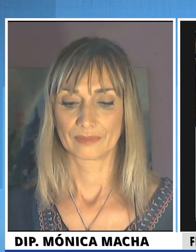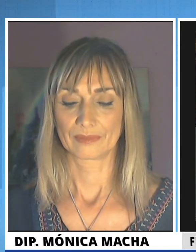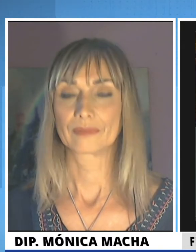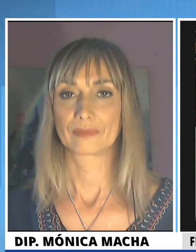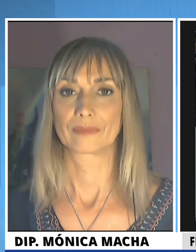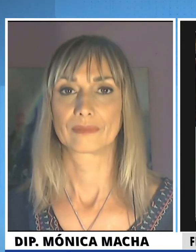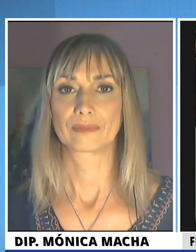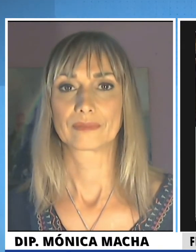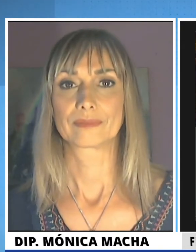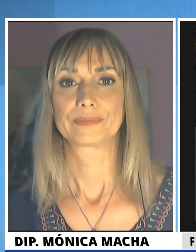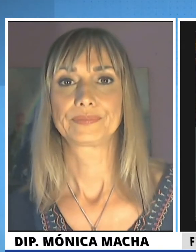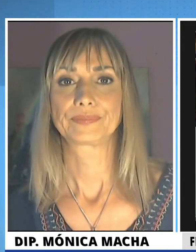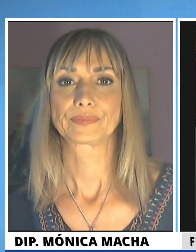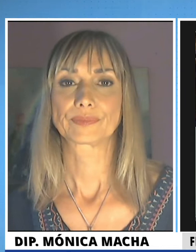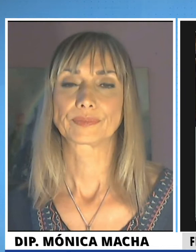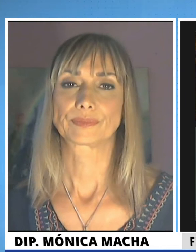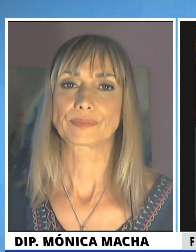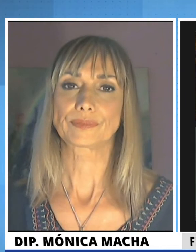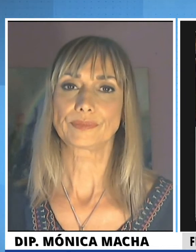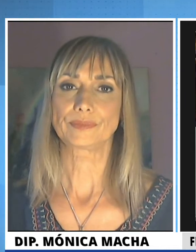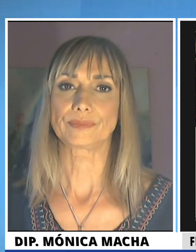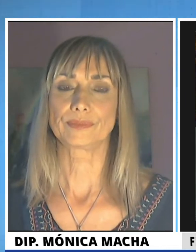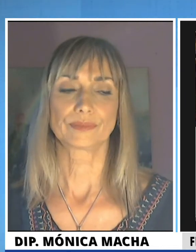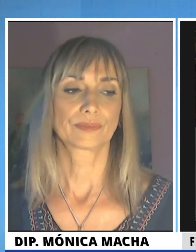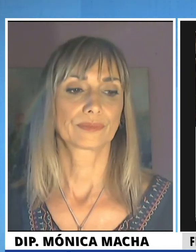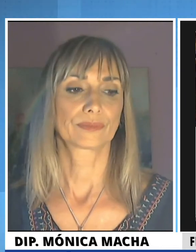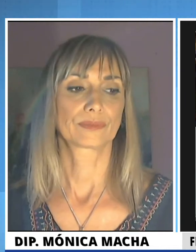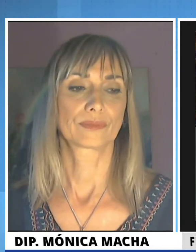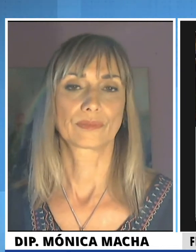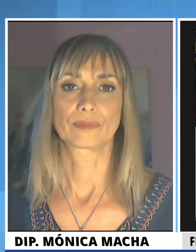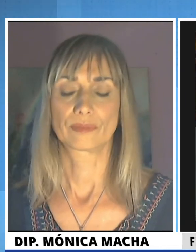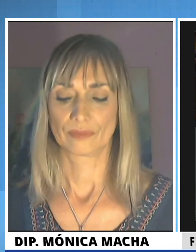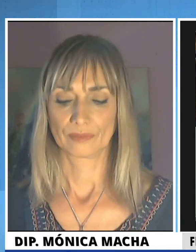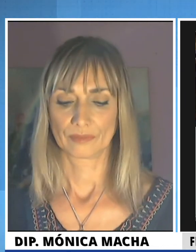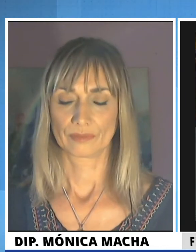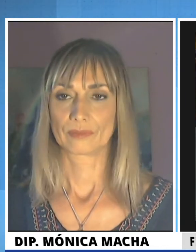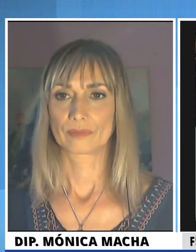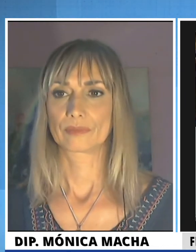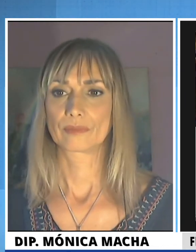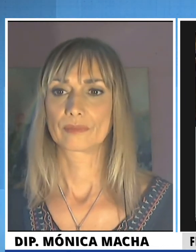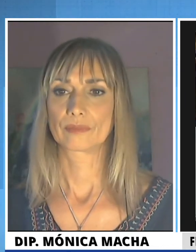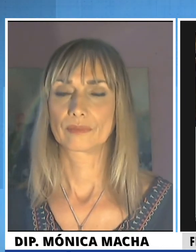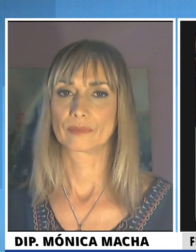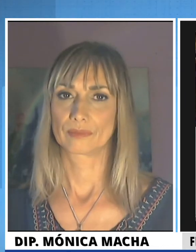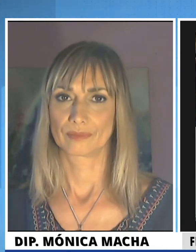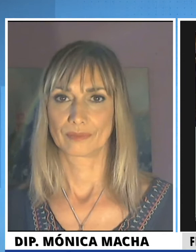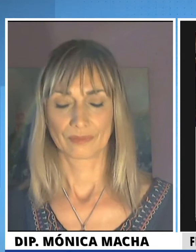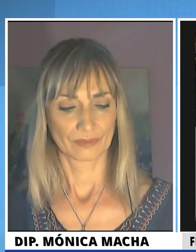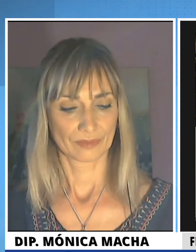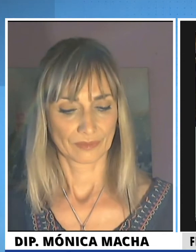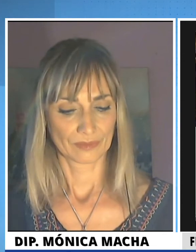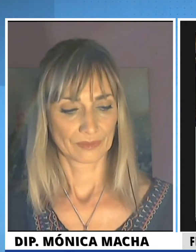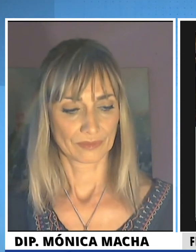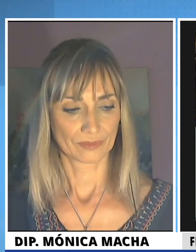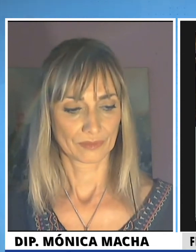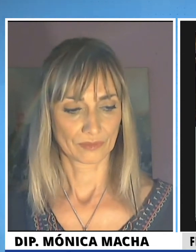Pero sí me parece que lo que marca esa situación es, no voy a lo técnico porque yo no soy abogada, así que no me voy a meter en lo técnico, sino si lo